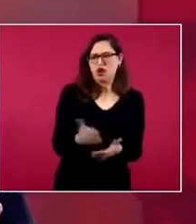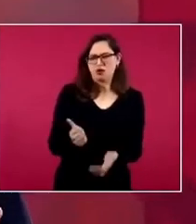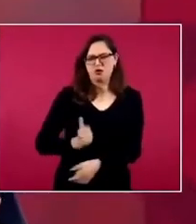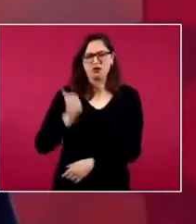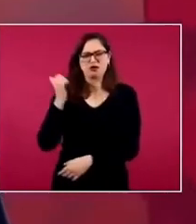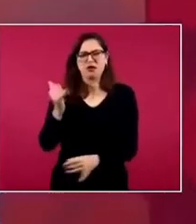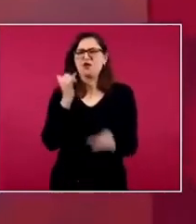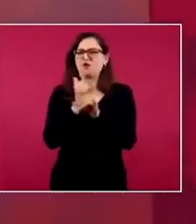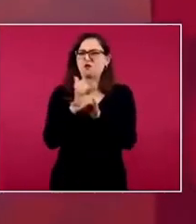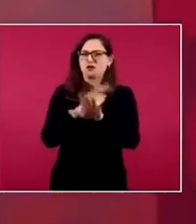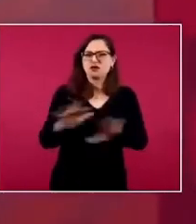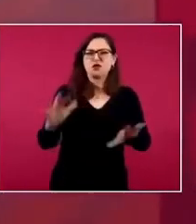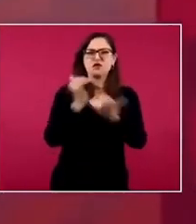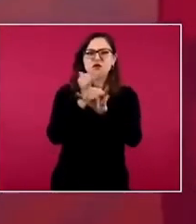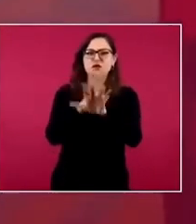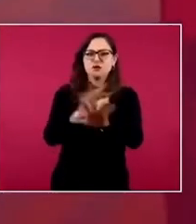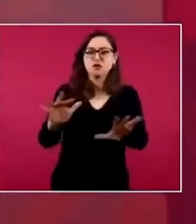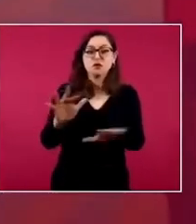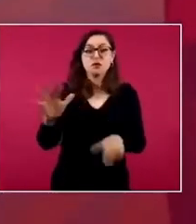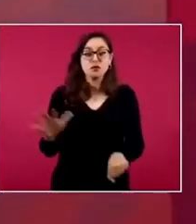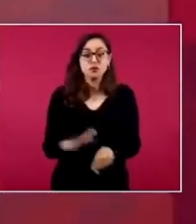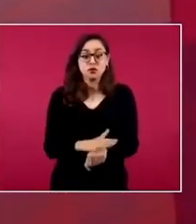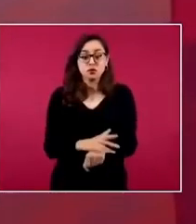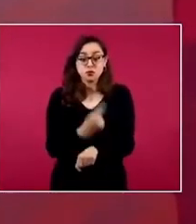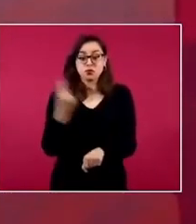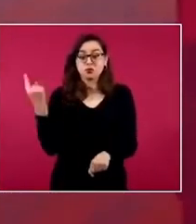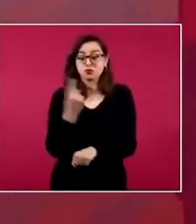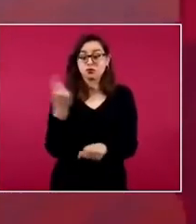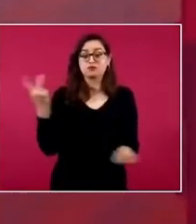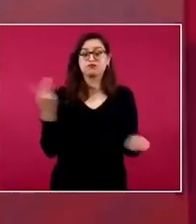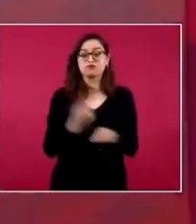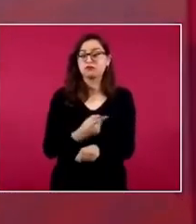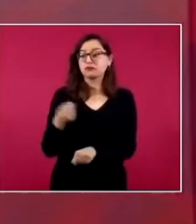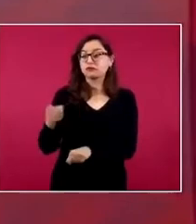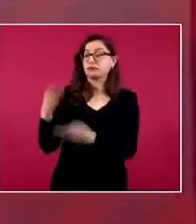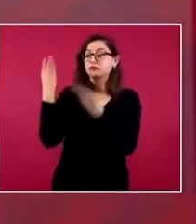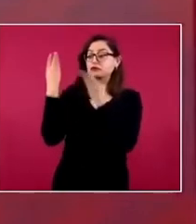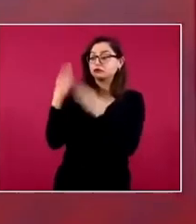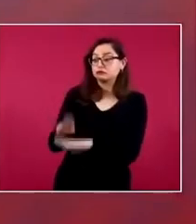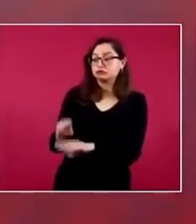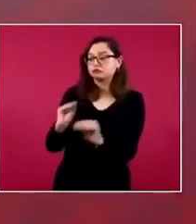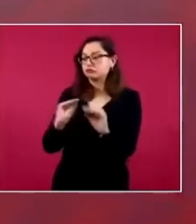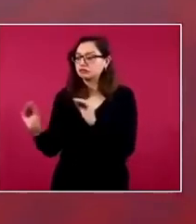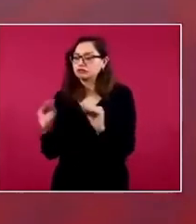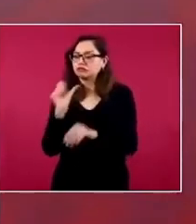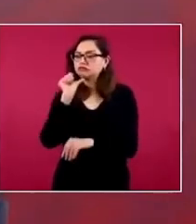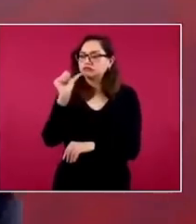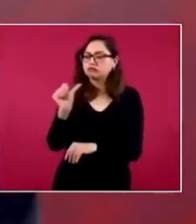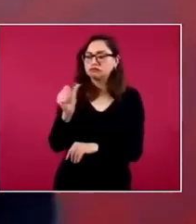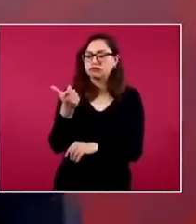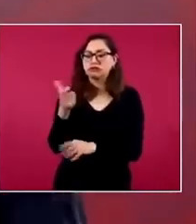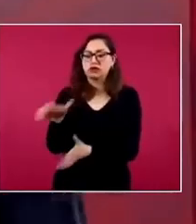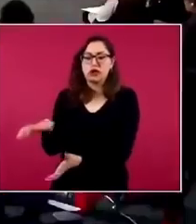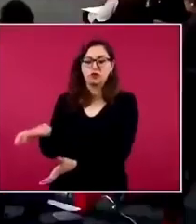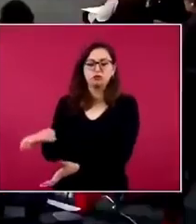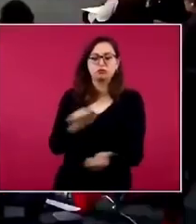porque parece que lo confiscado en el caso de delitos